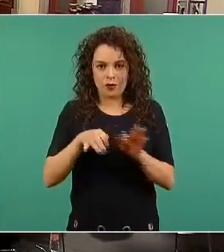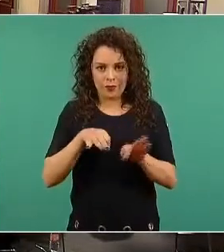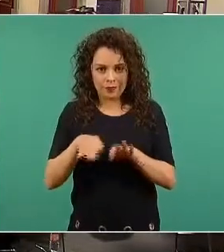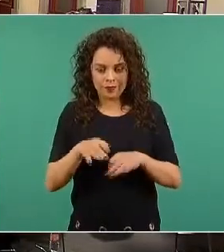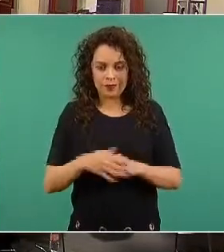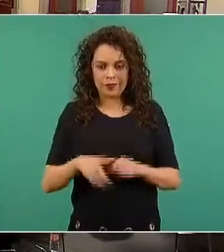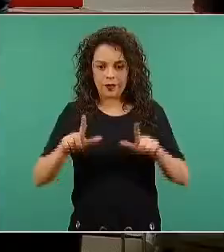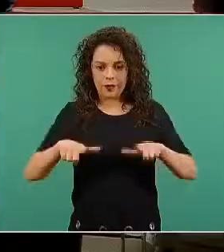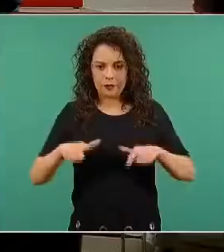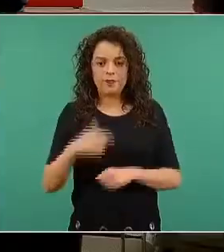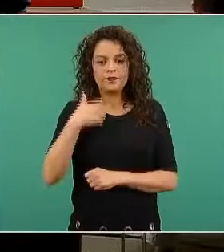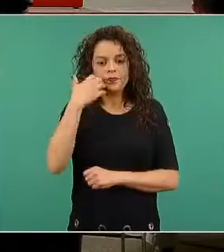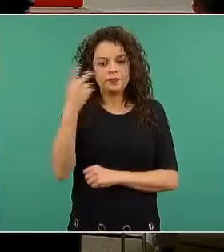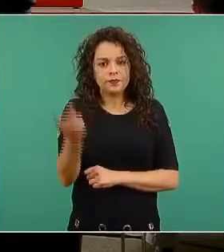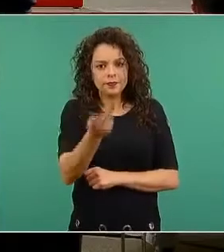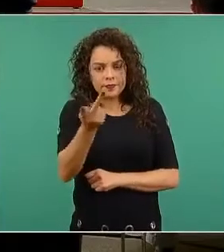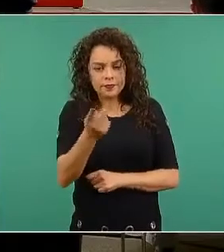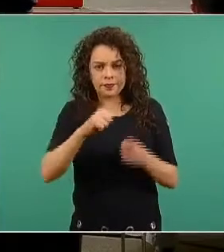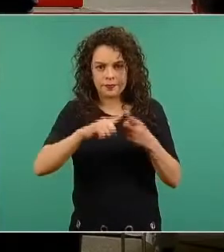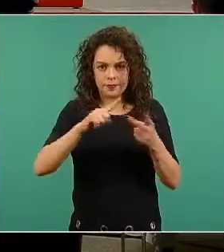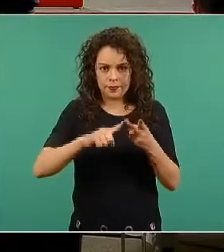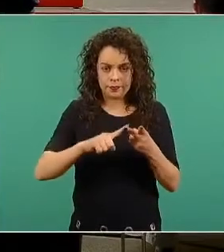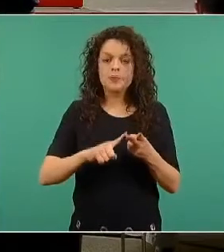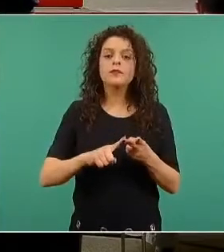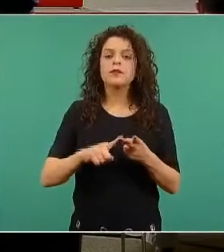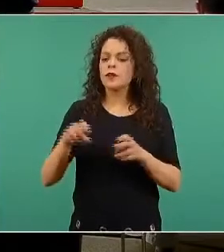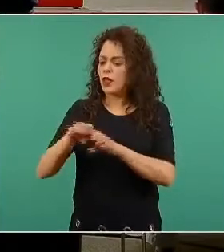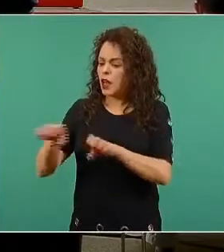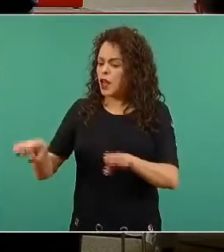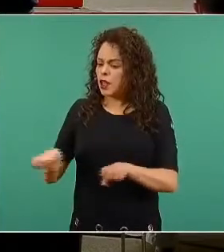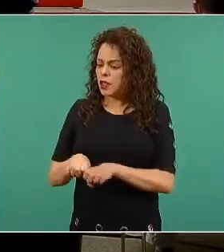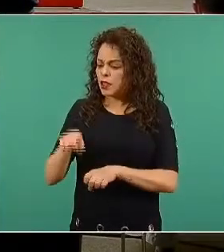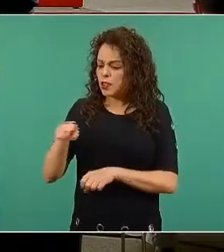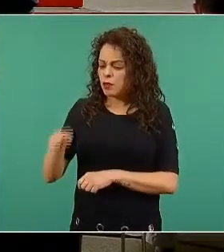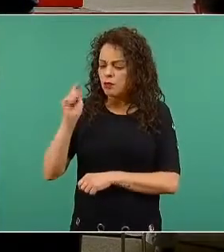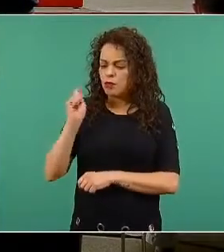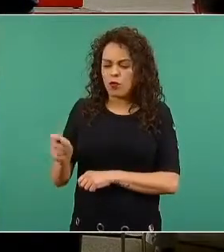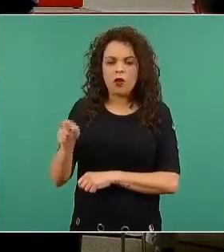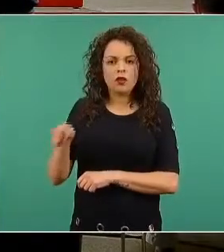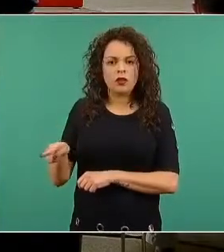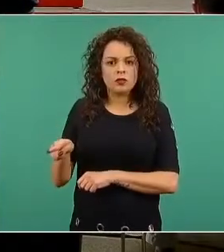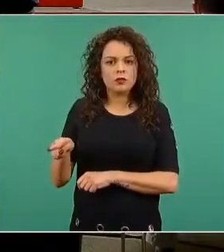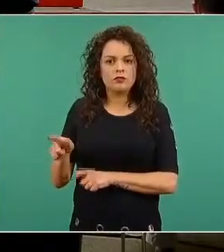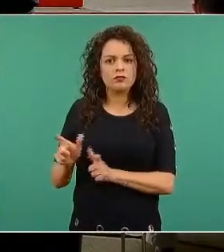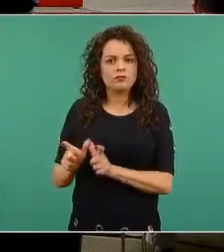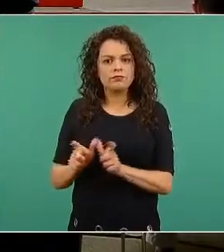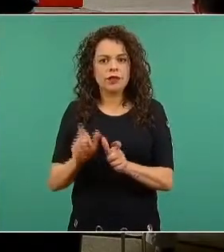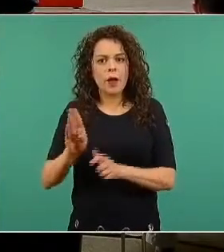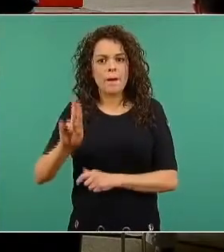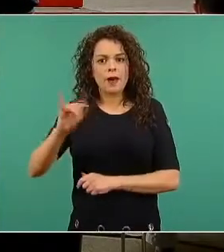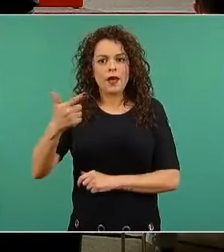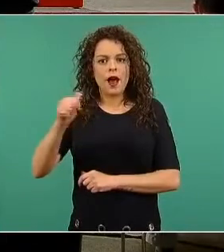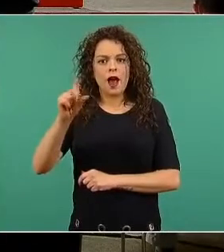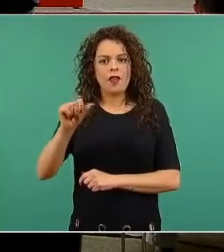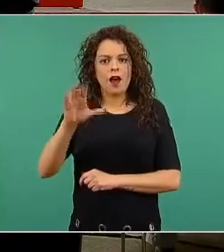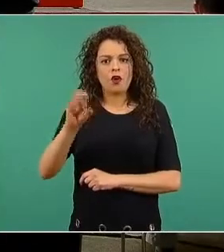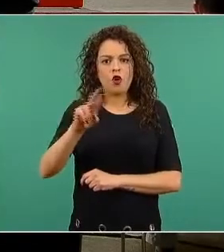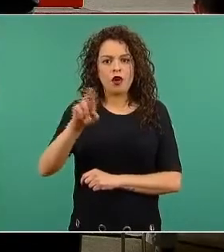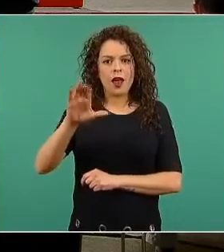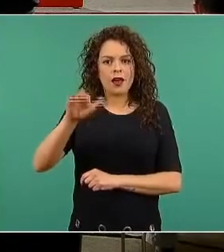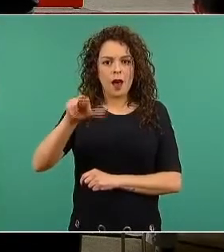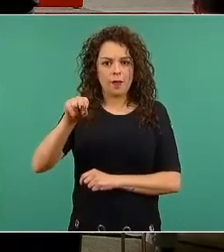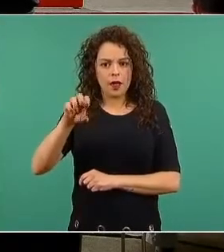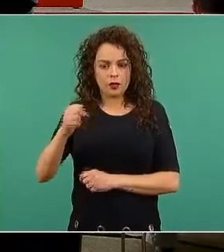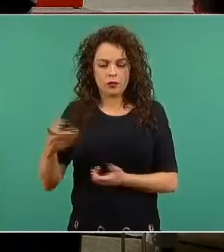La primera sería con las brigadas Correcaminos. Bueno, yo comparto información a los beneficiarios